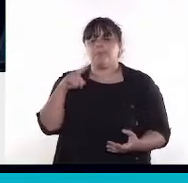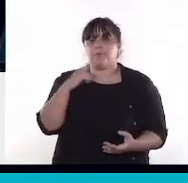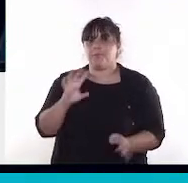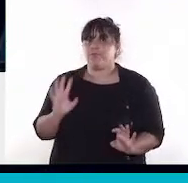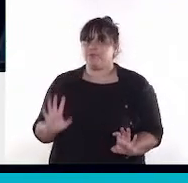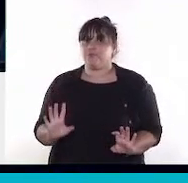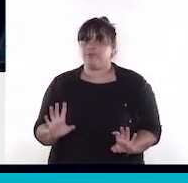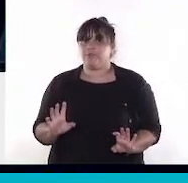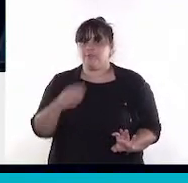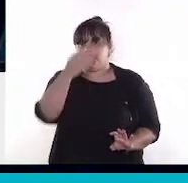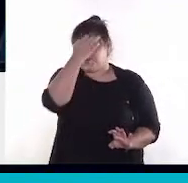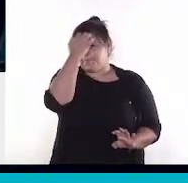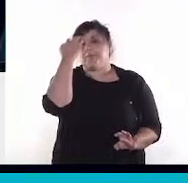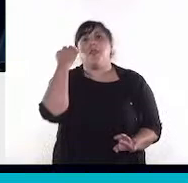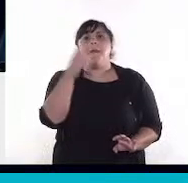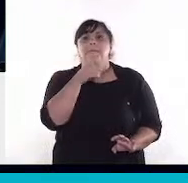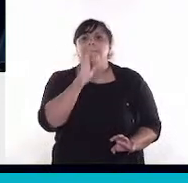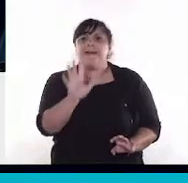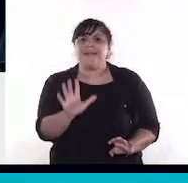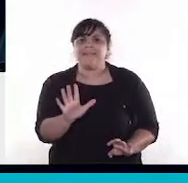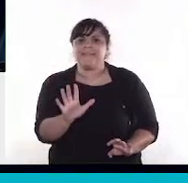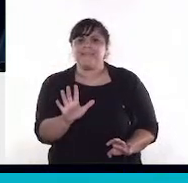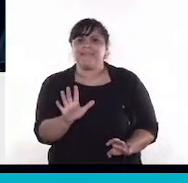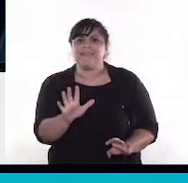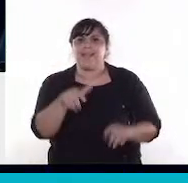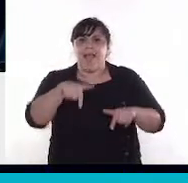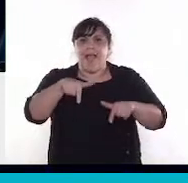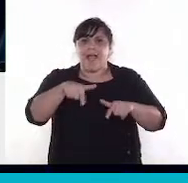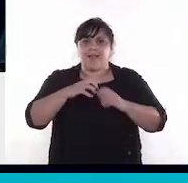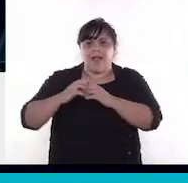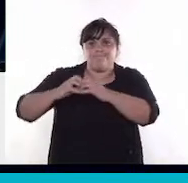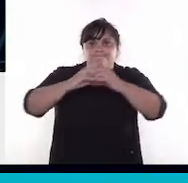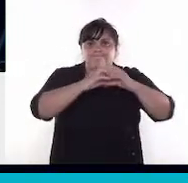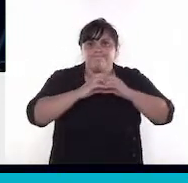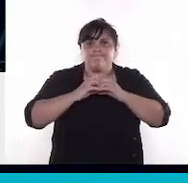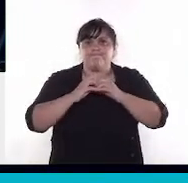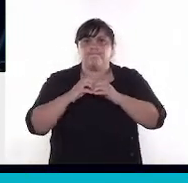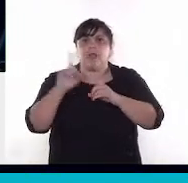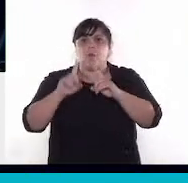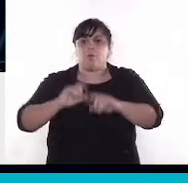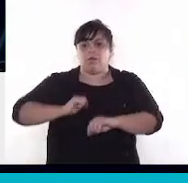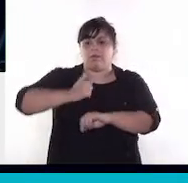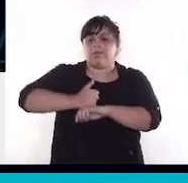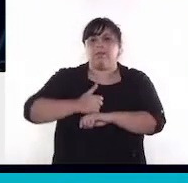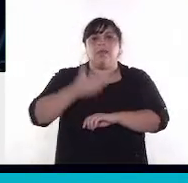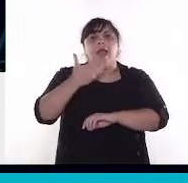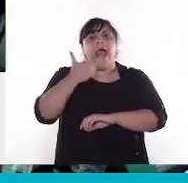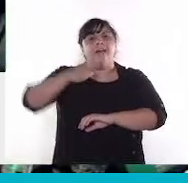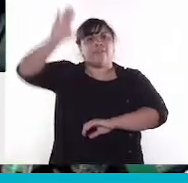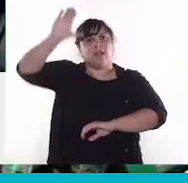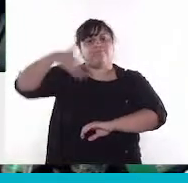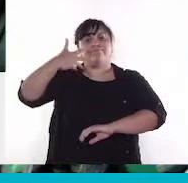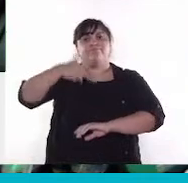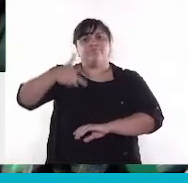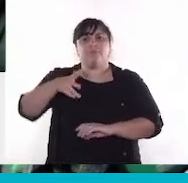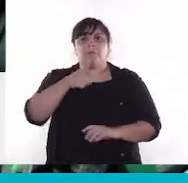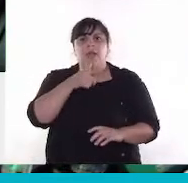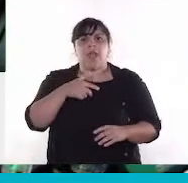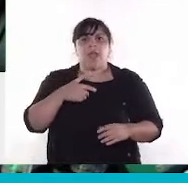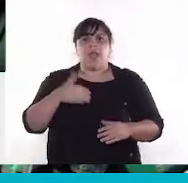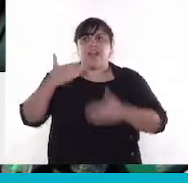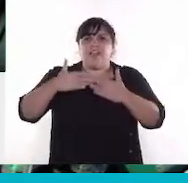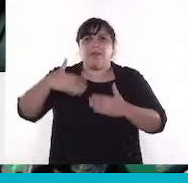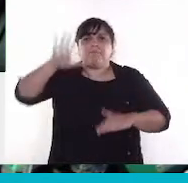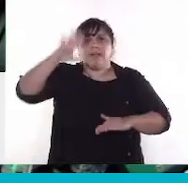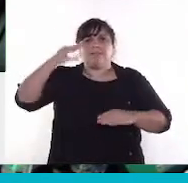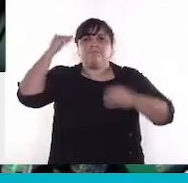Pareciera que en esta legislatura las intervenciones están a veces cada vez más preocupadas